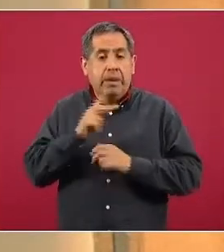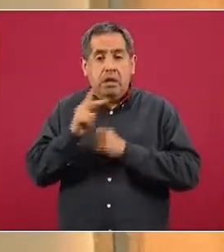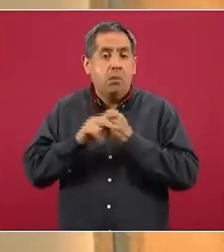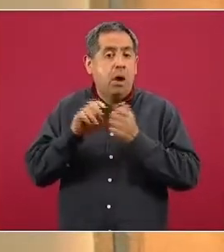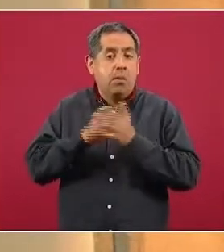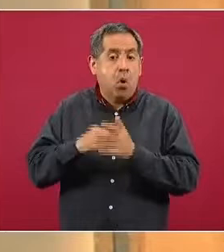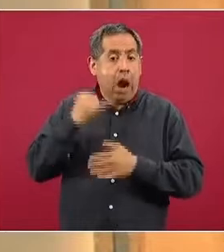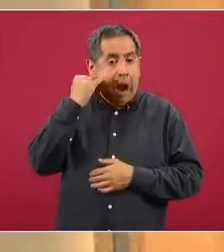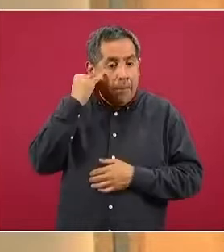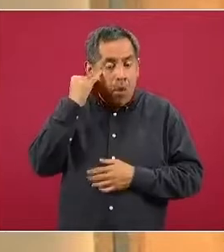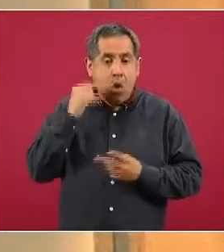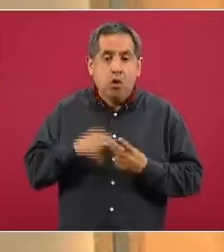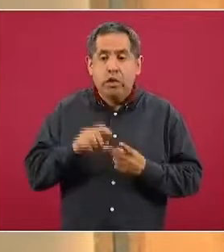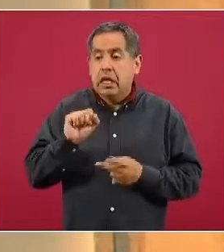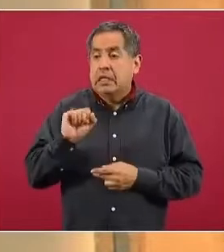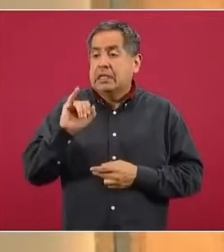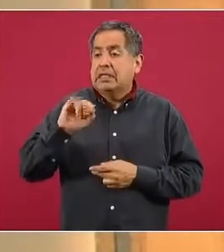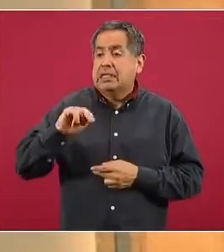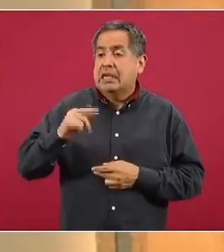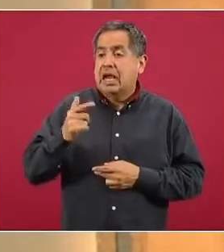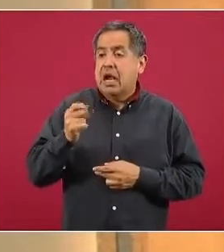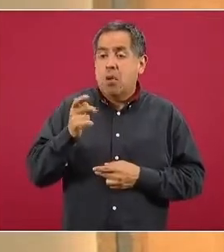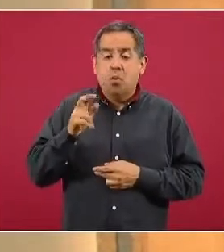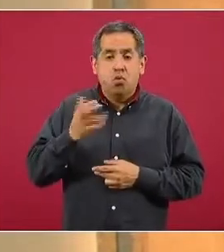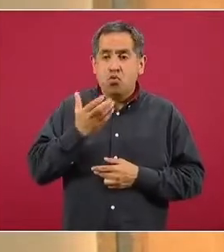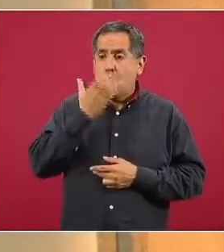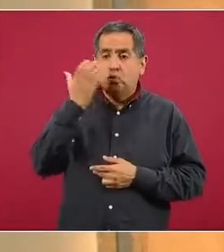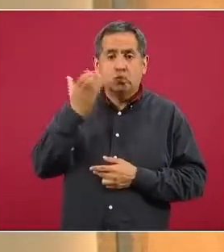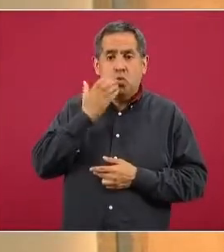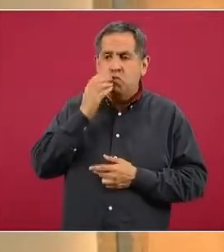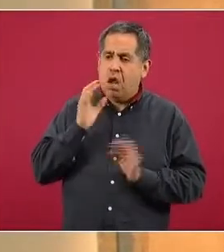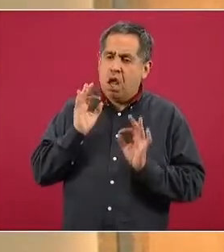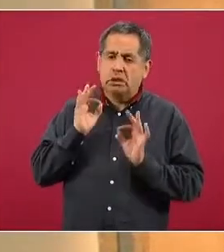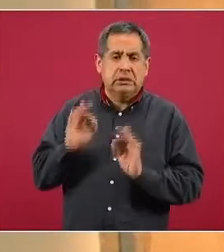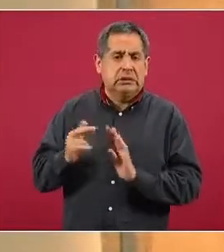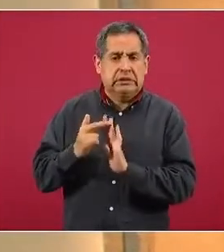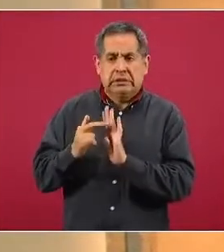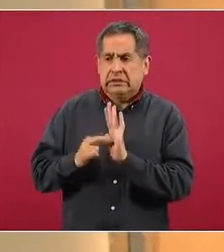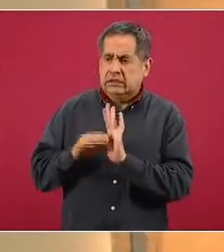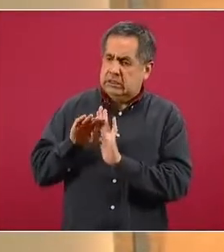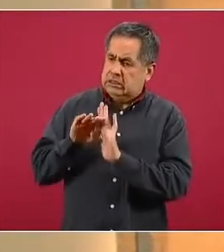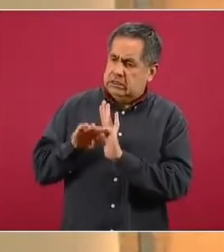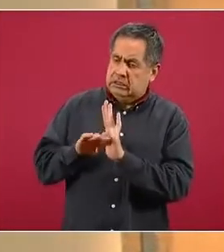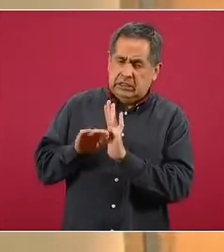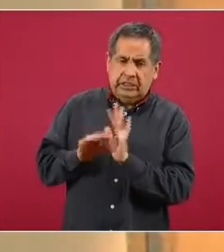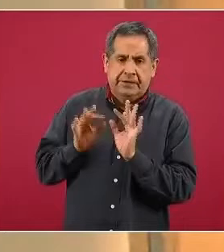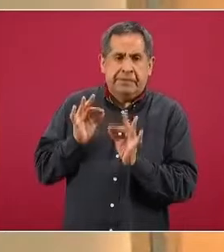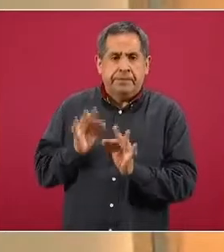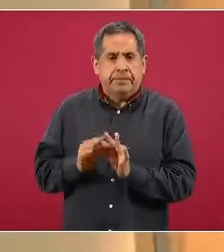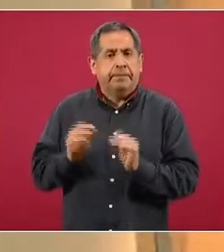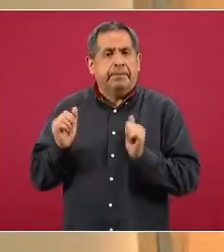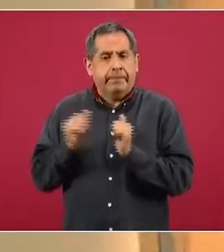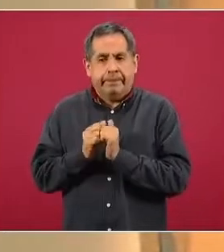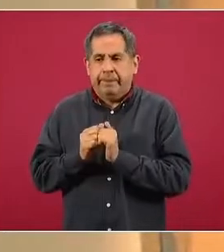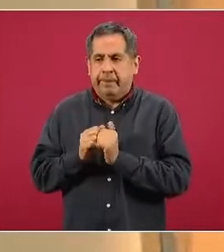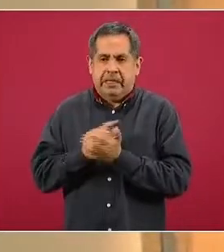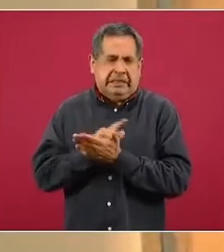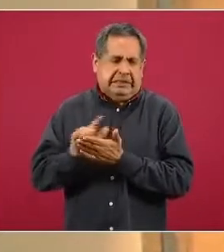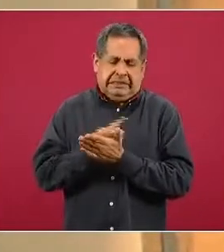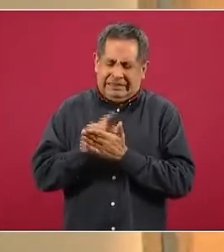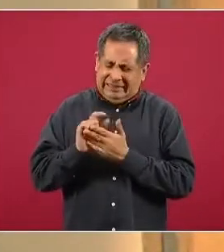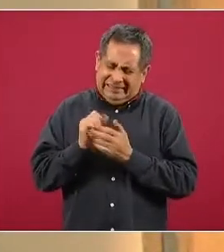Japón, como Singapur, tienen algunas costumbres bien establecidas a nivel social de conservar medidas de